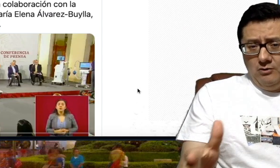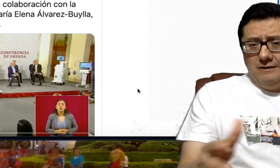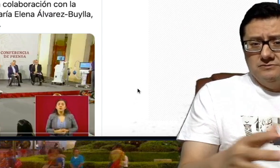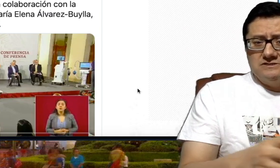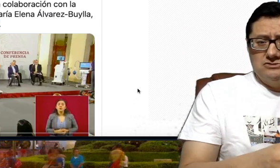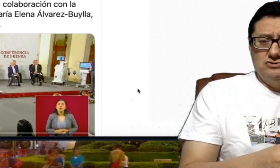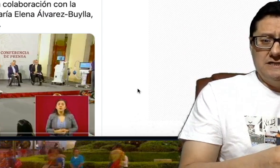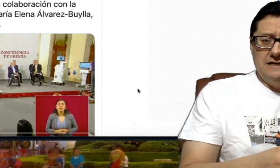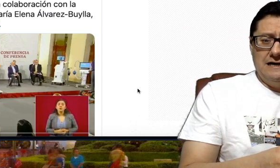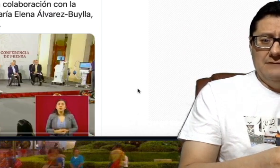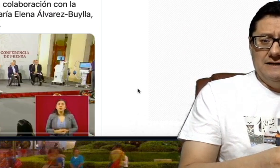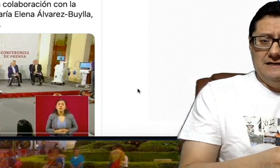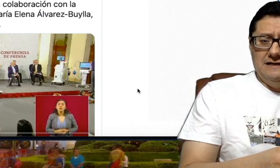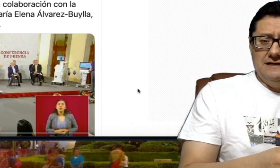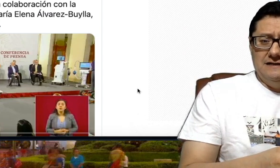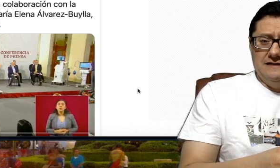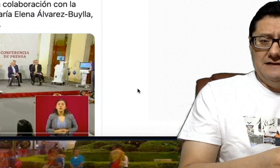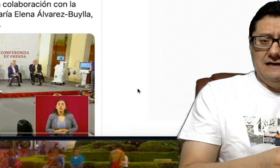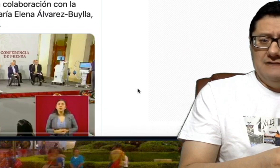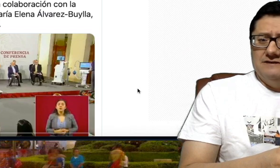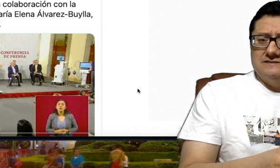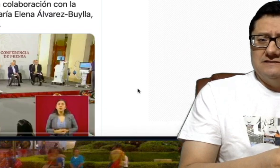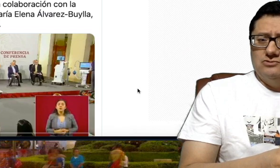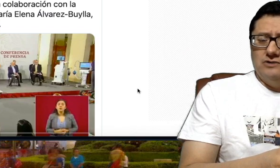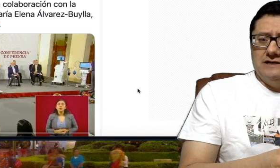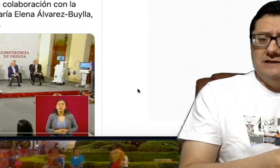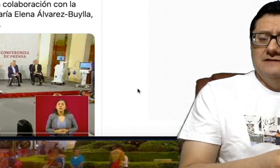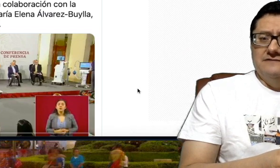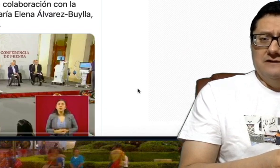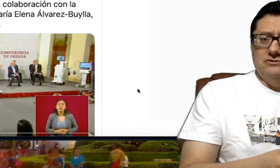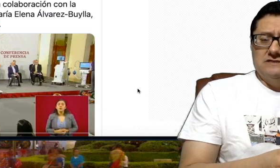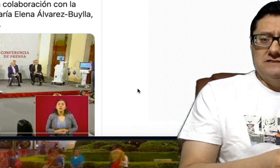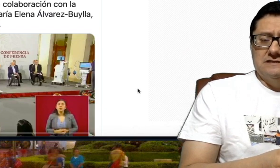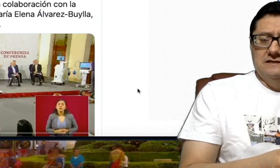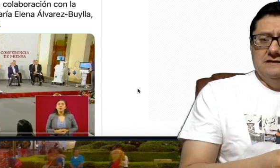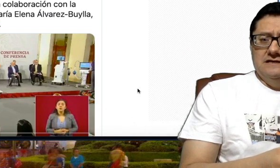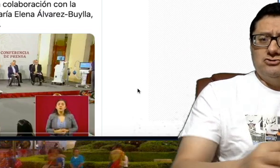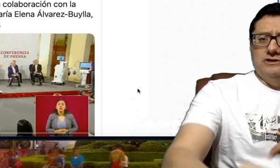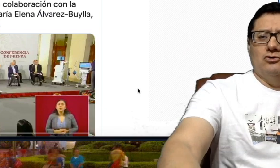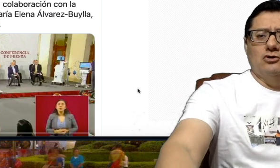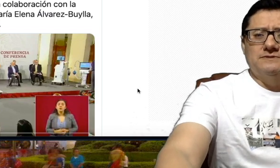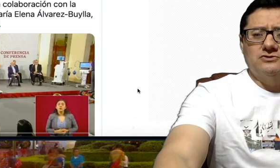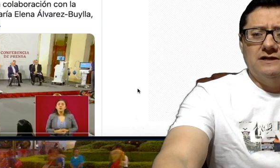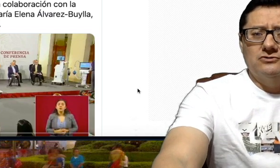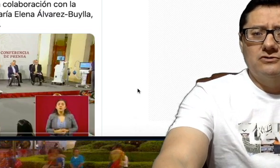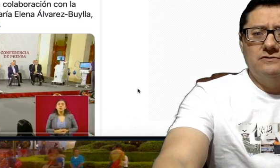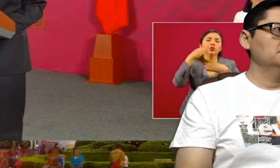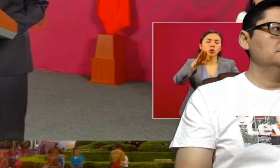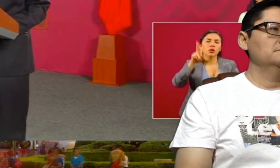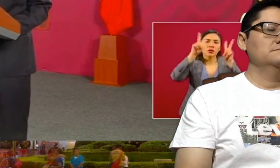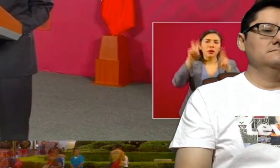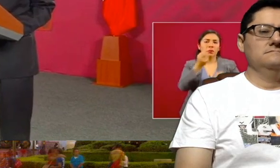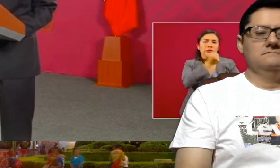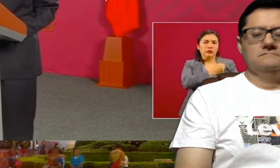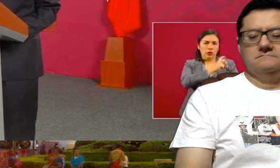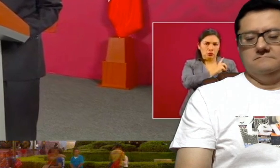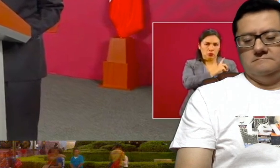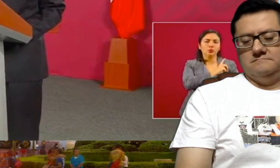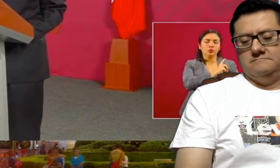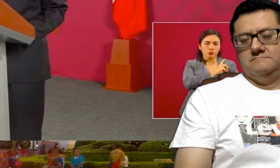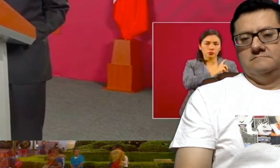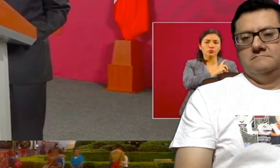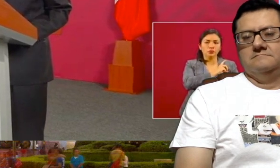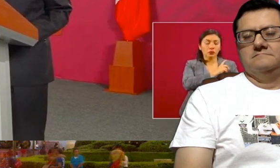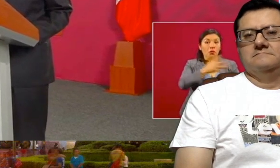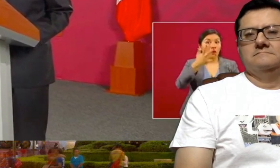y luego vamos a escuchar a María Elena Álvarez, titular del CONACYT. Esto dijo López Obrador. Tenemos